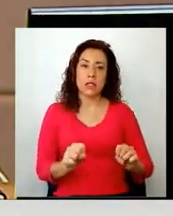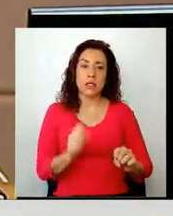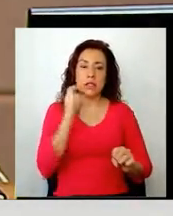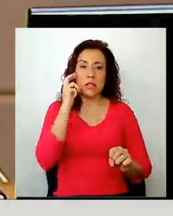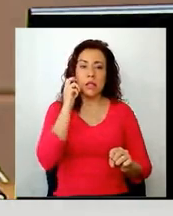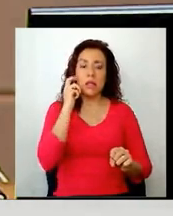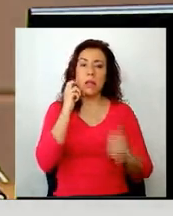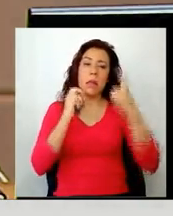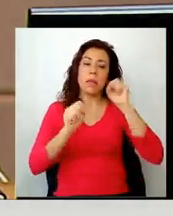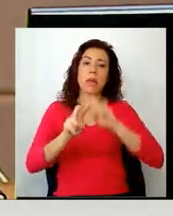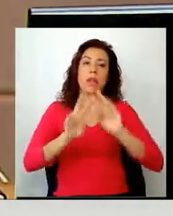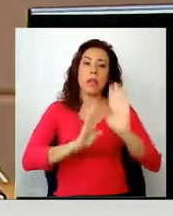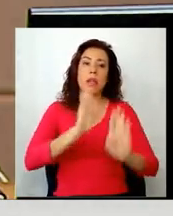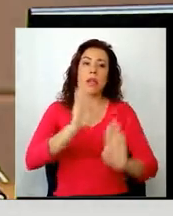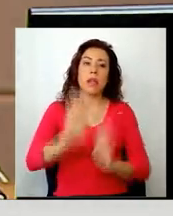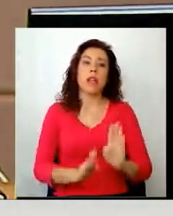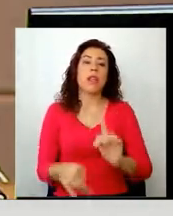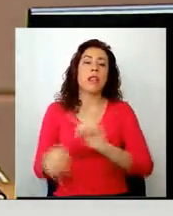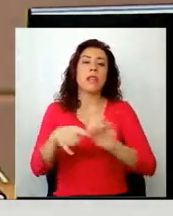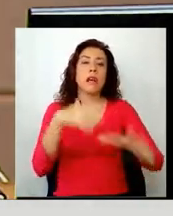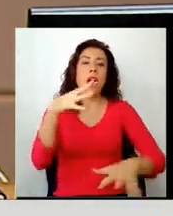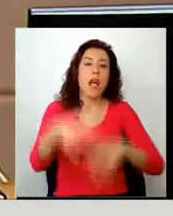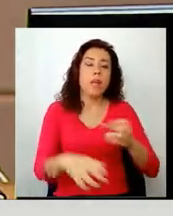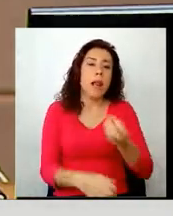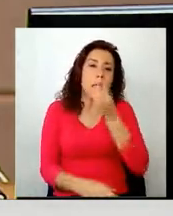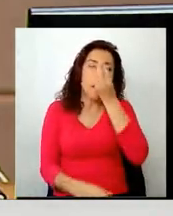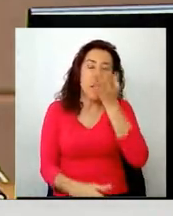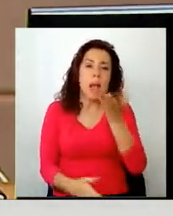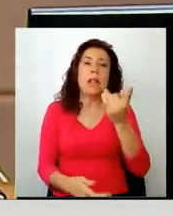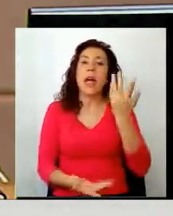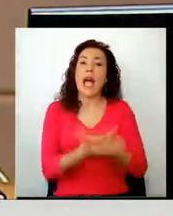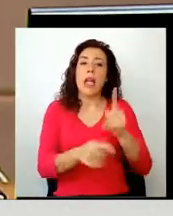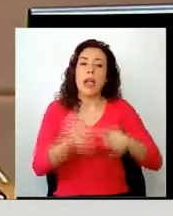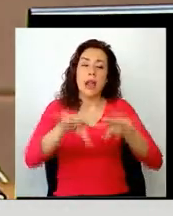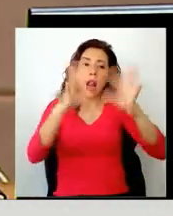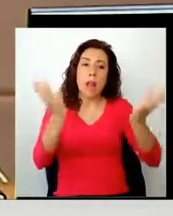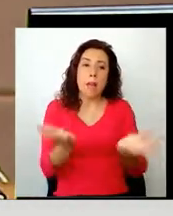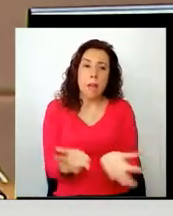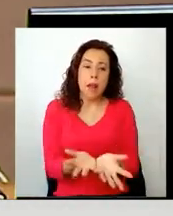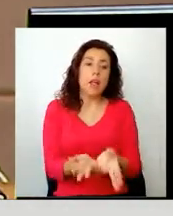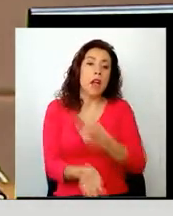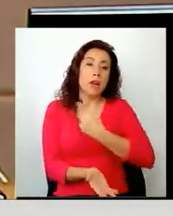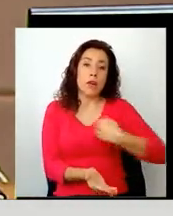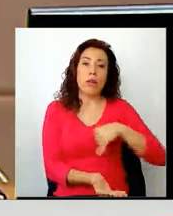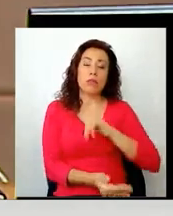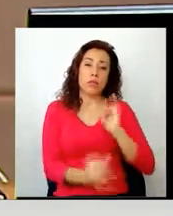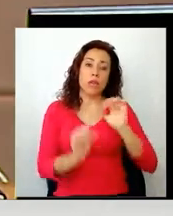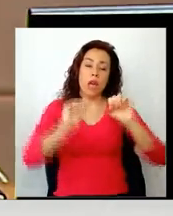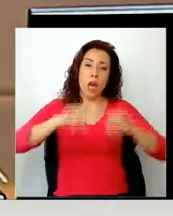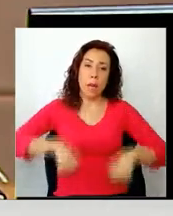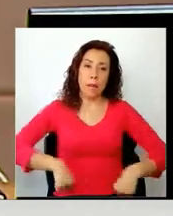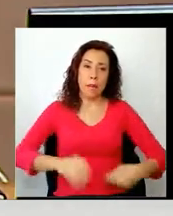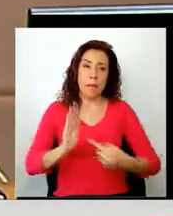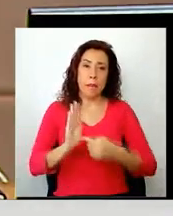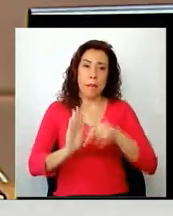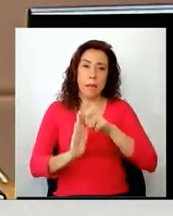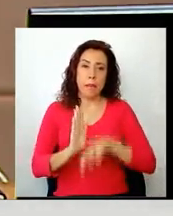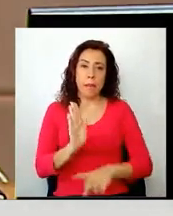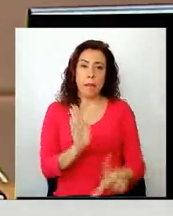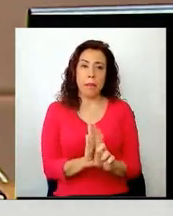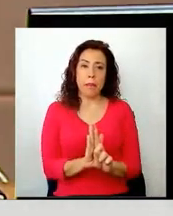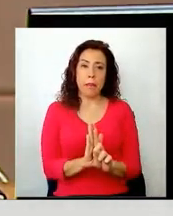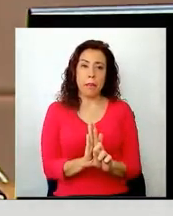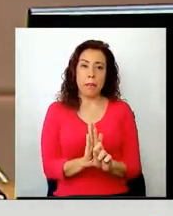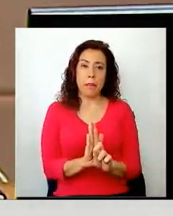la biodiversidad del planeta vamos a probar este este proyecto de ley con todas